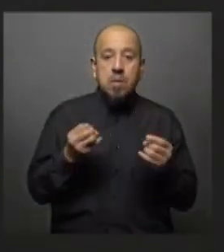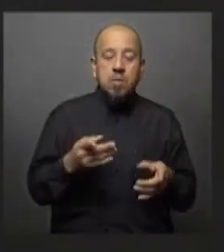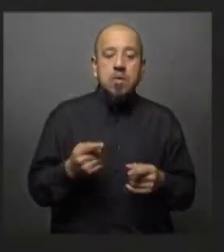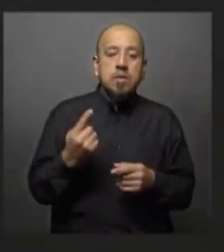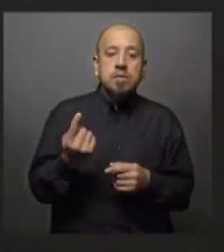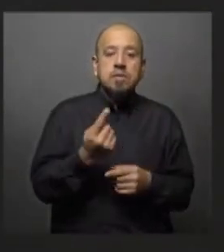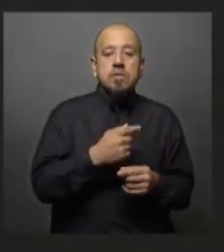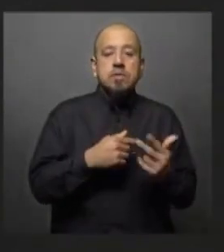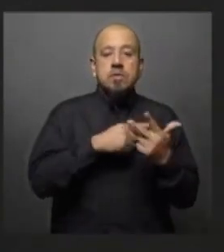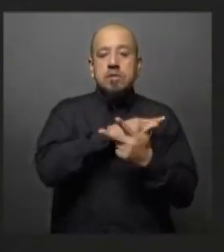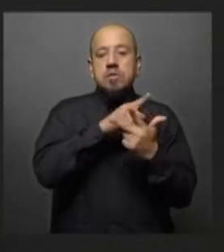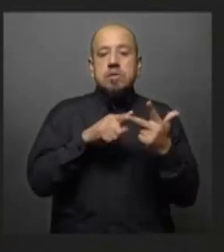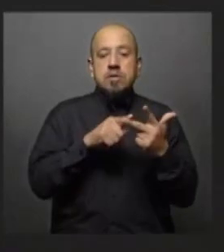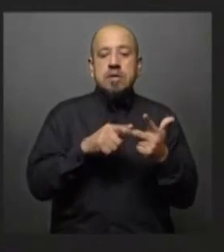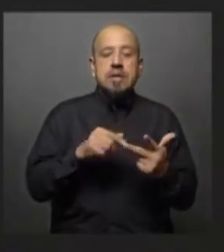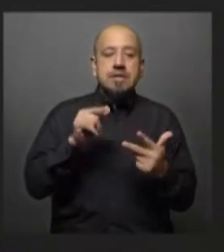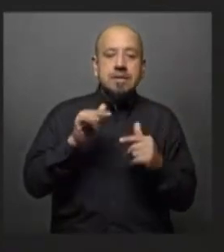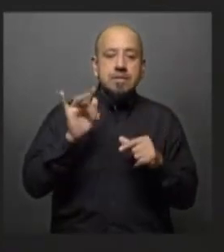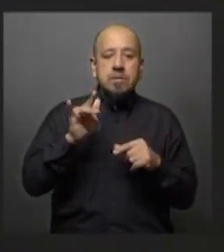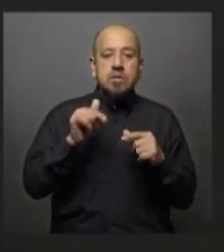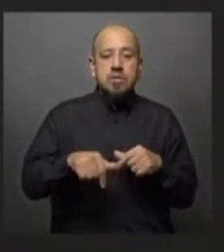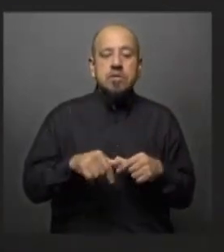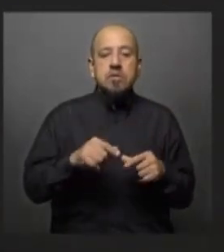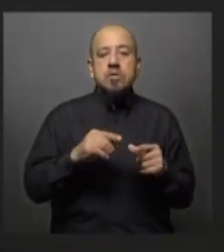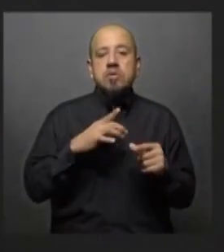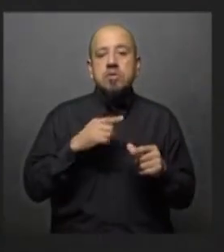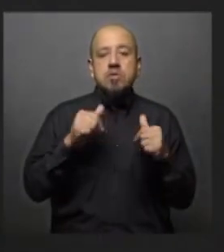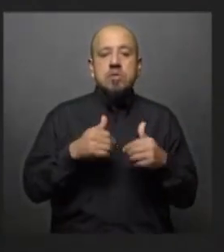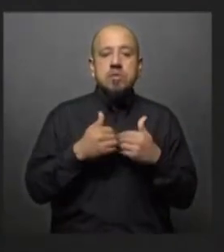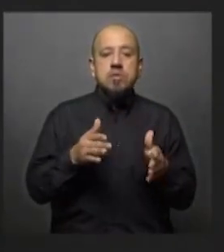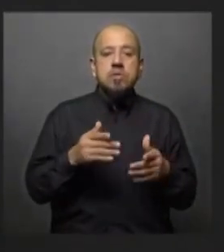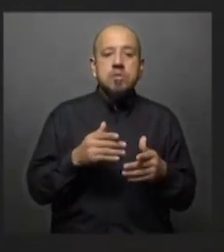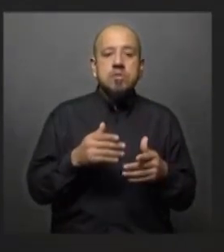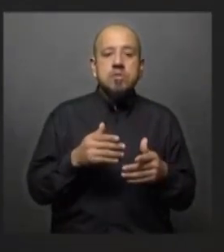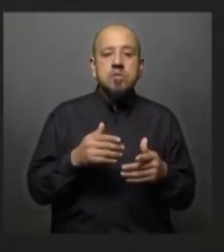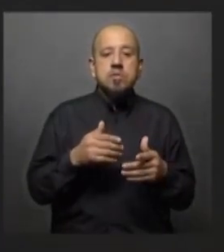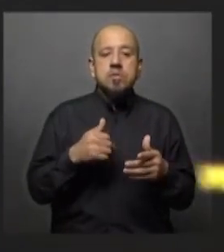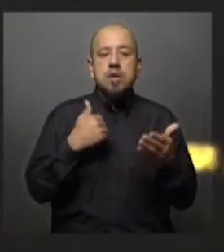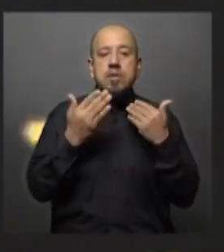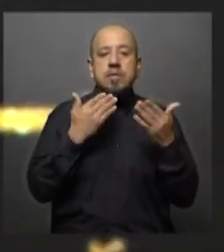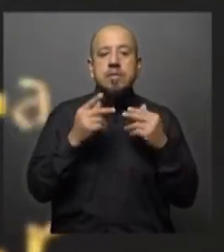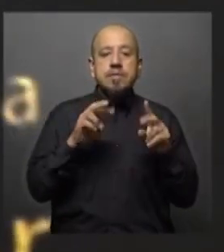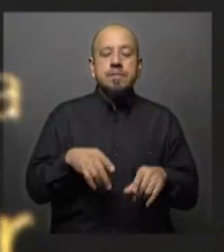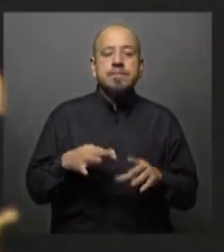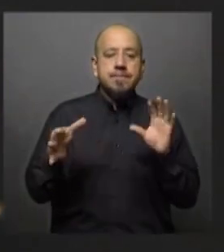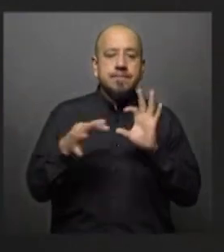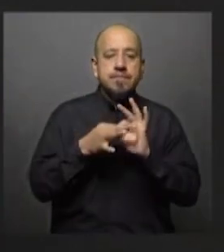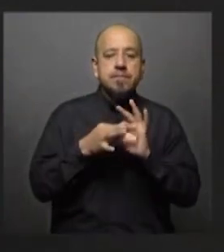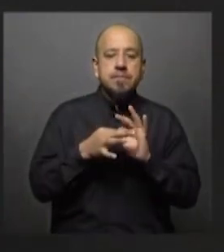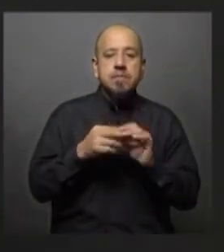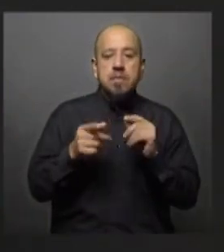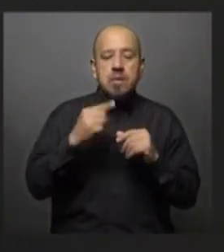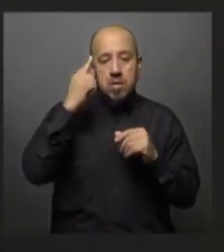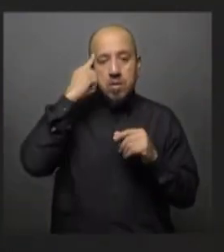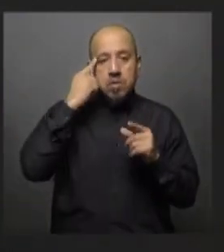de estos tres miércoles de bas Ferreira en la letra chica que estamos iniciando hoy intentaremos vincular parte de